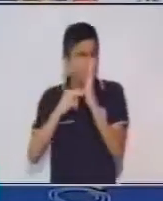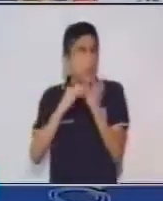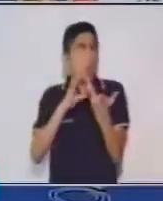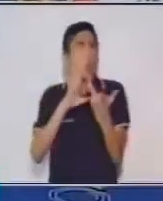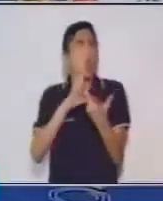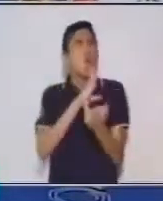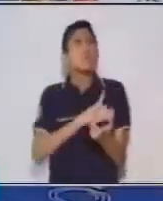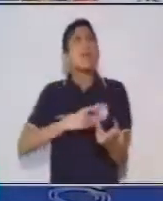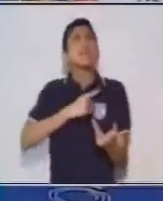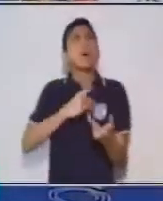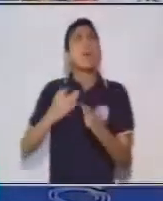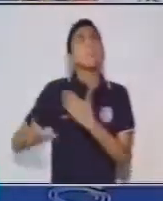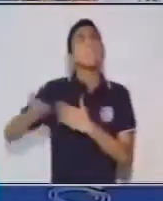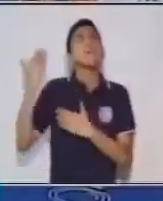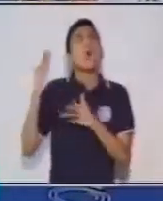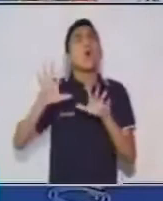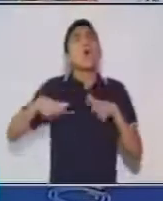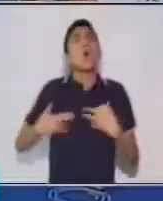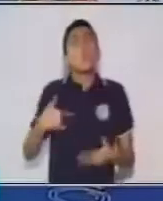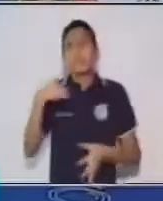¿Cómo lo diríamos acá?